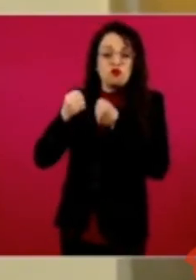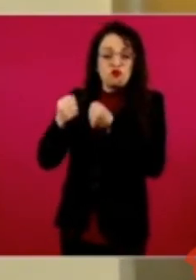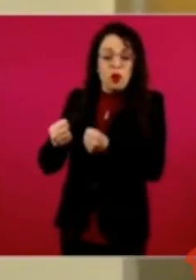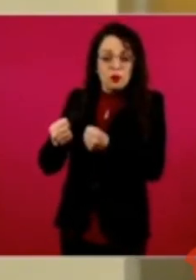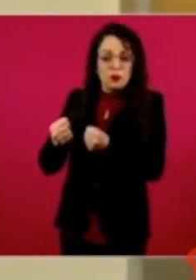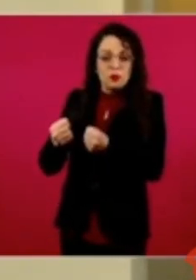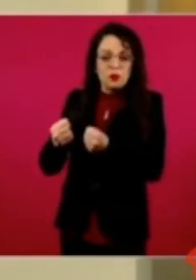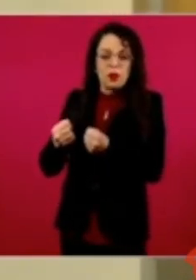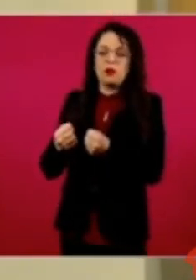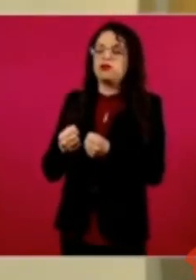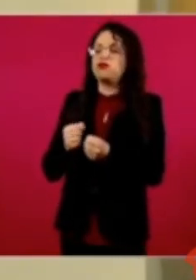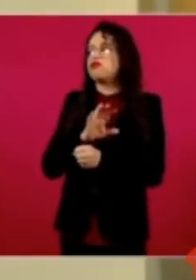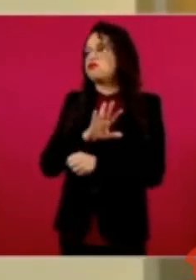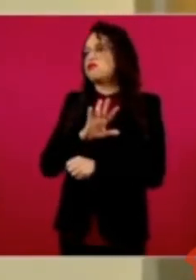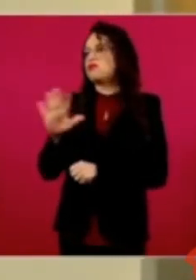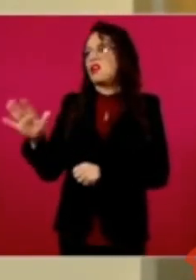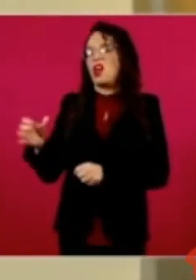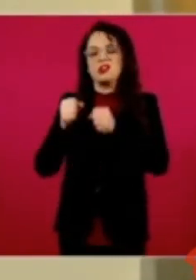a